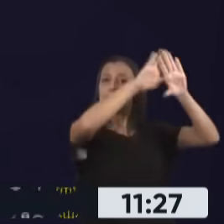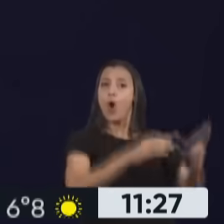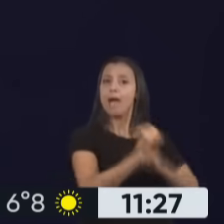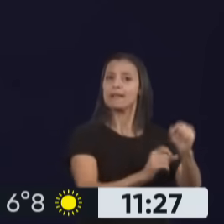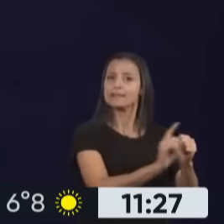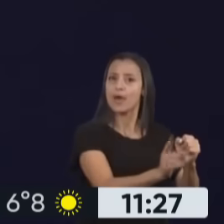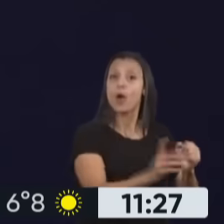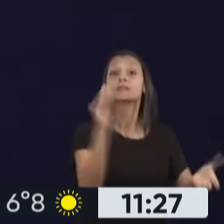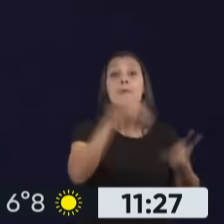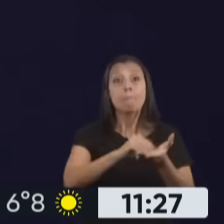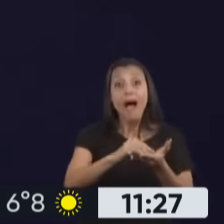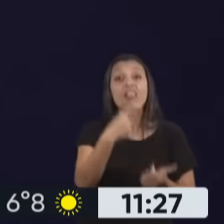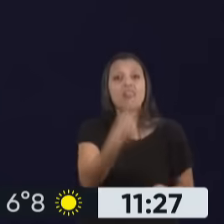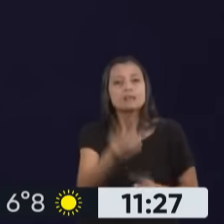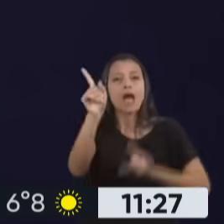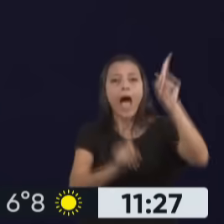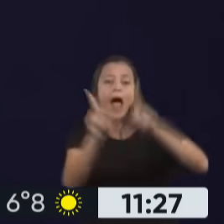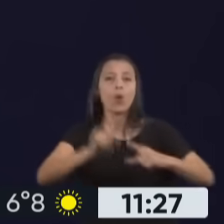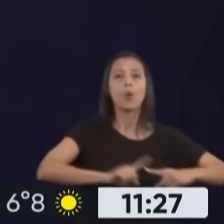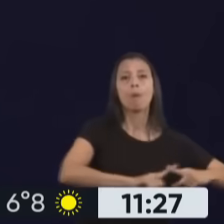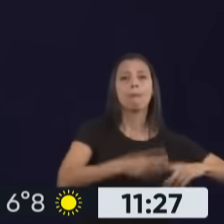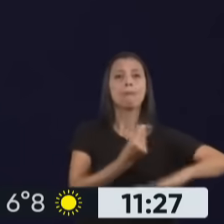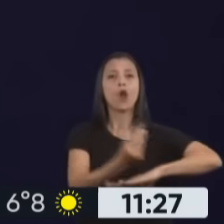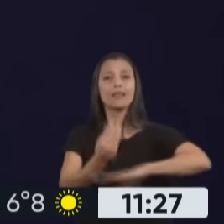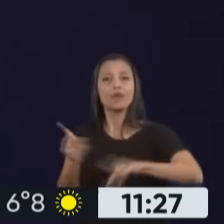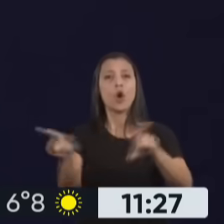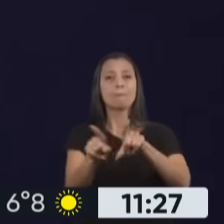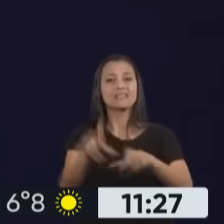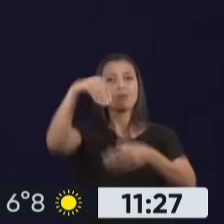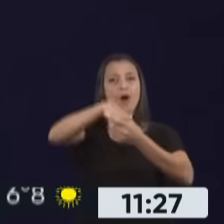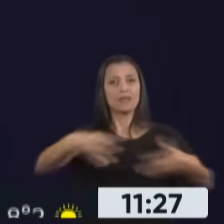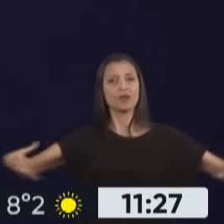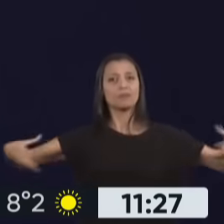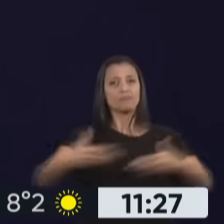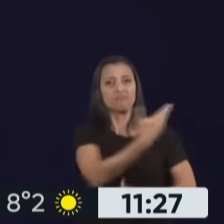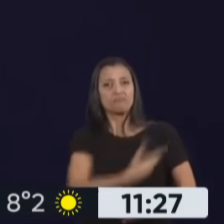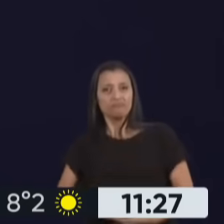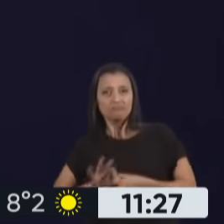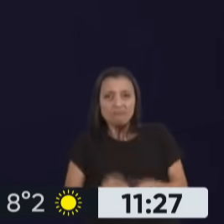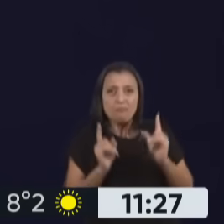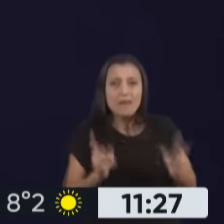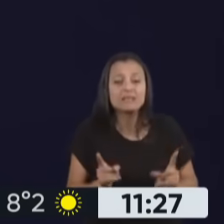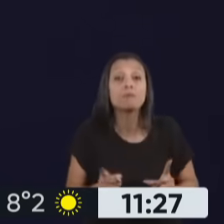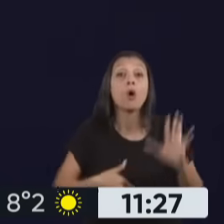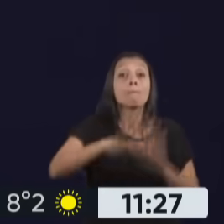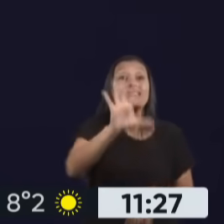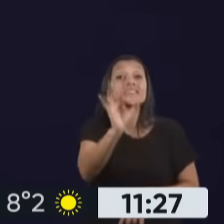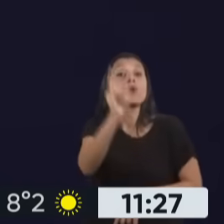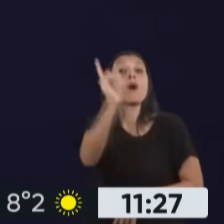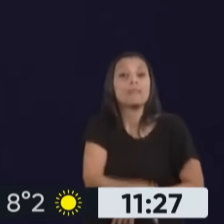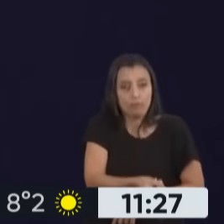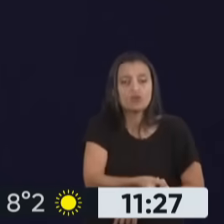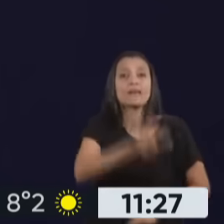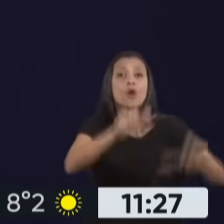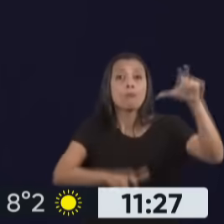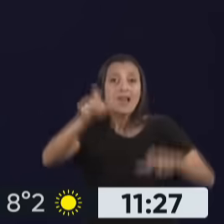mencionaba a dirigentes políticos del Frente Renovador en ellas. Que más de la mitad de los habitantes de Presidente Perón, Almirante